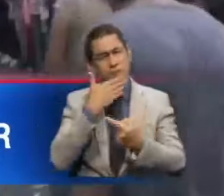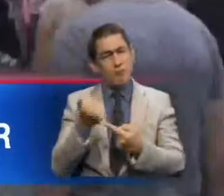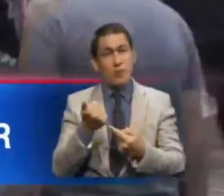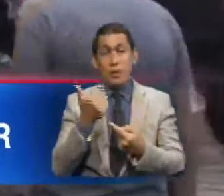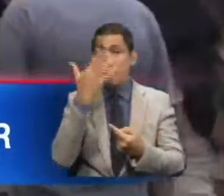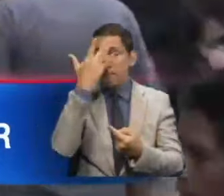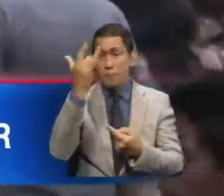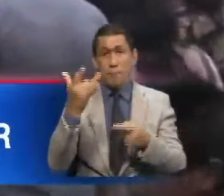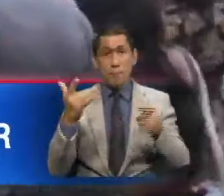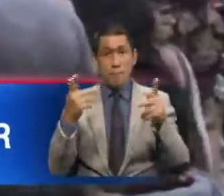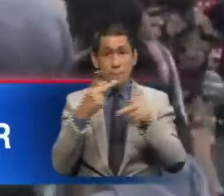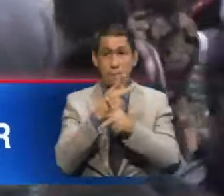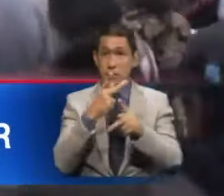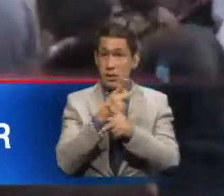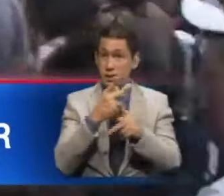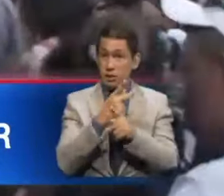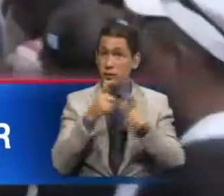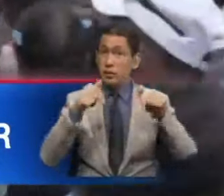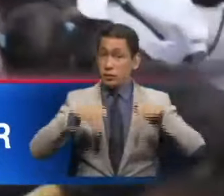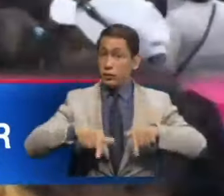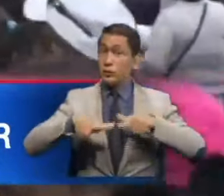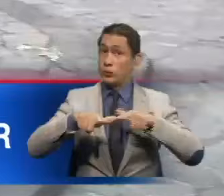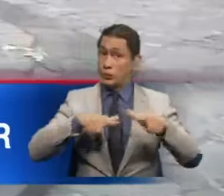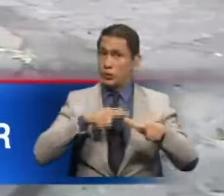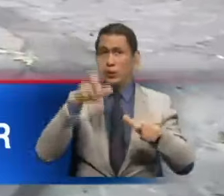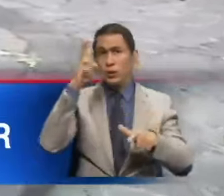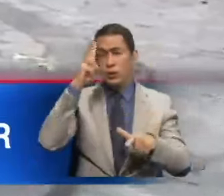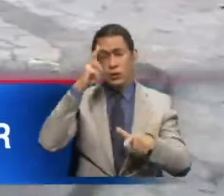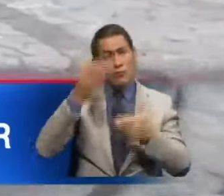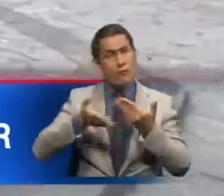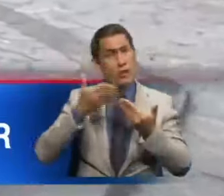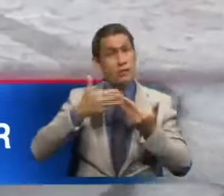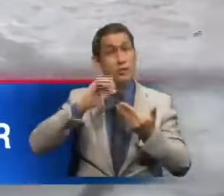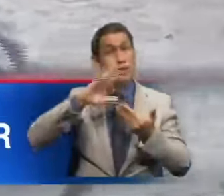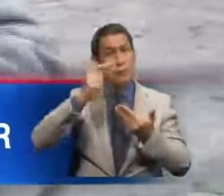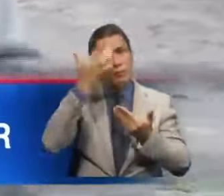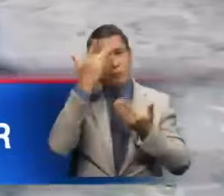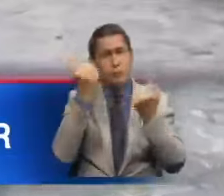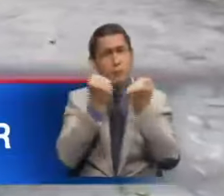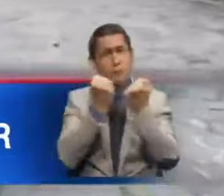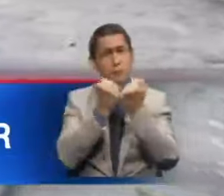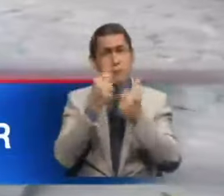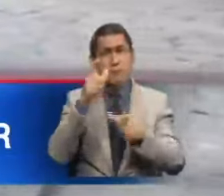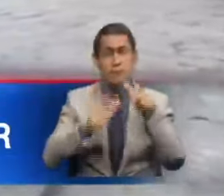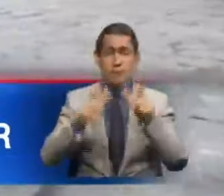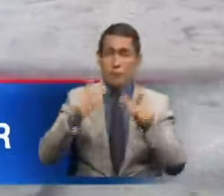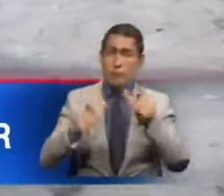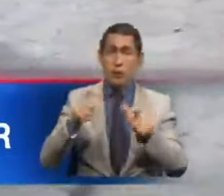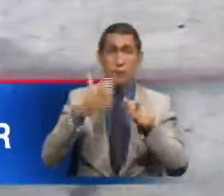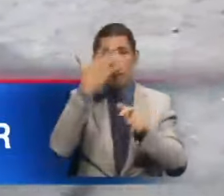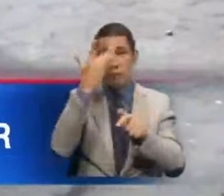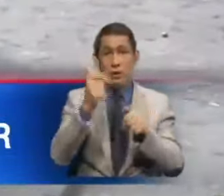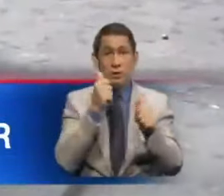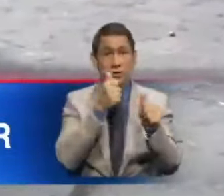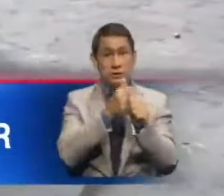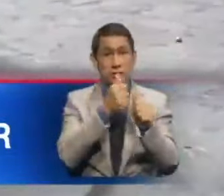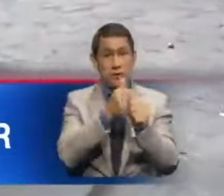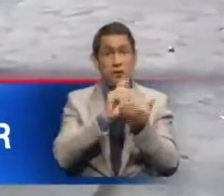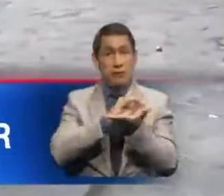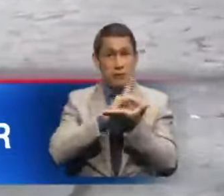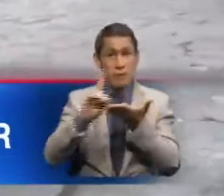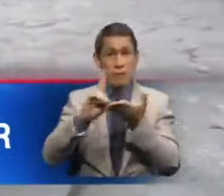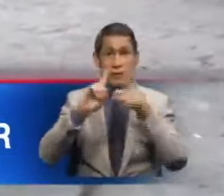muy aprovechados por la delincuencia. Amigos televidentes, información muy importante, esto previo a la celebración, a la conmemoración del